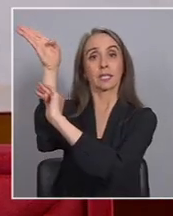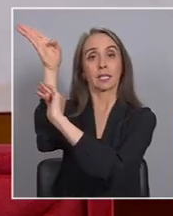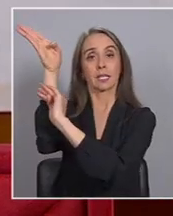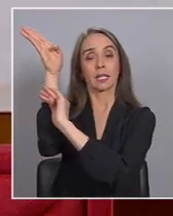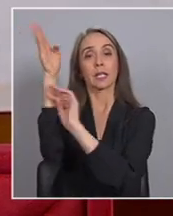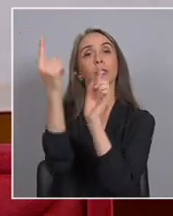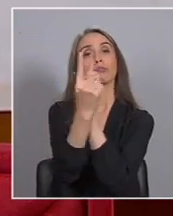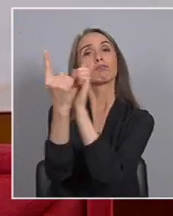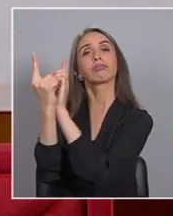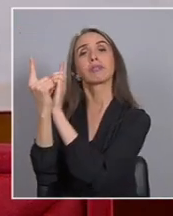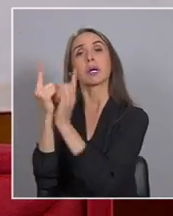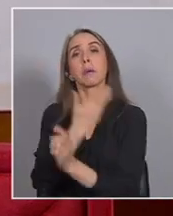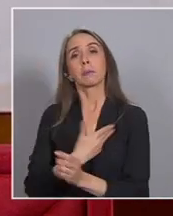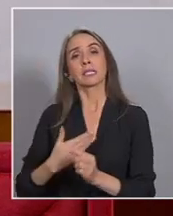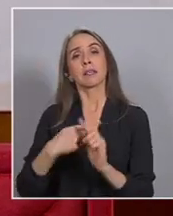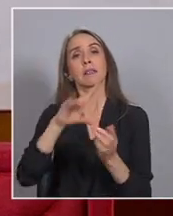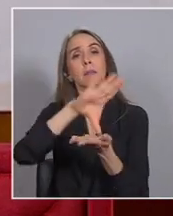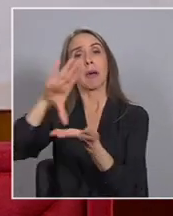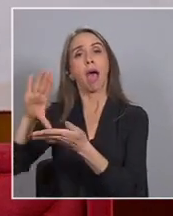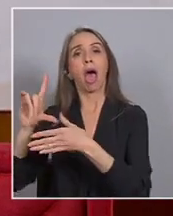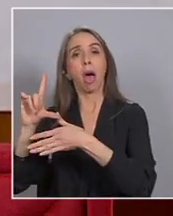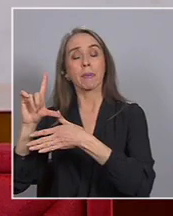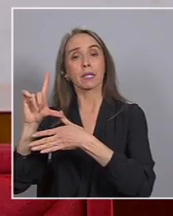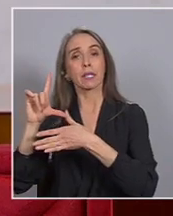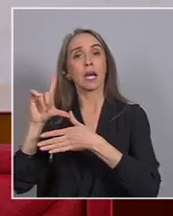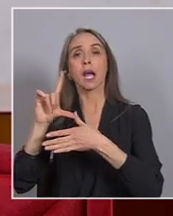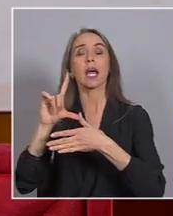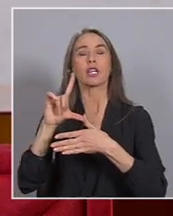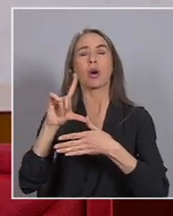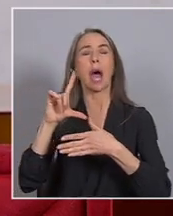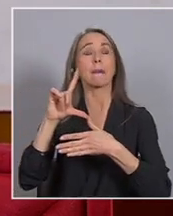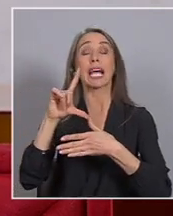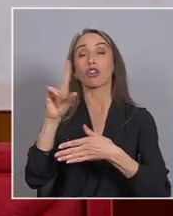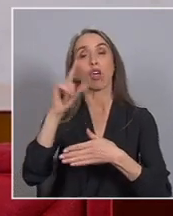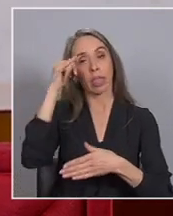los presidentes de América Latina, de América del Sur, perdón,